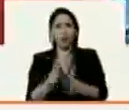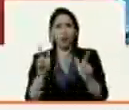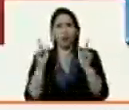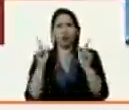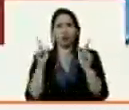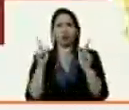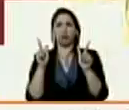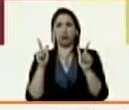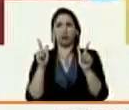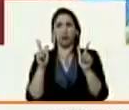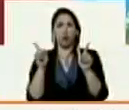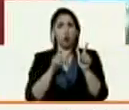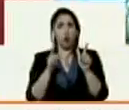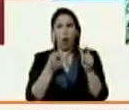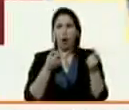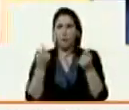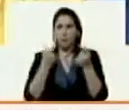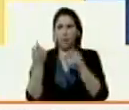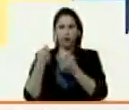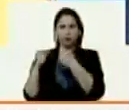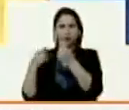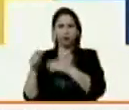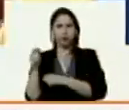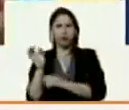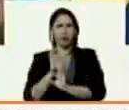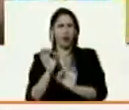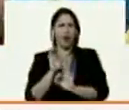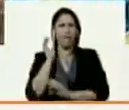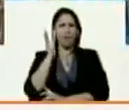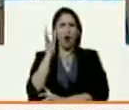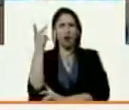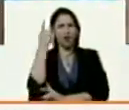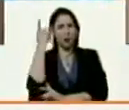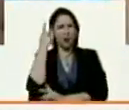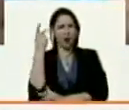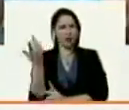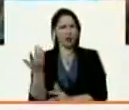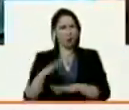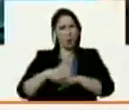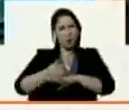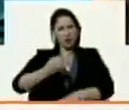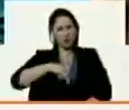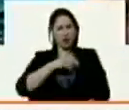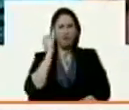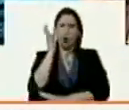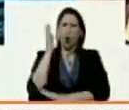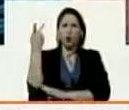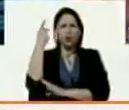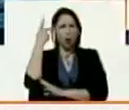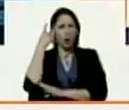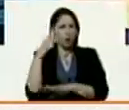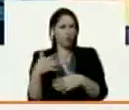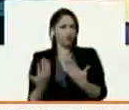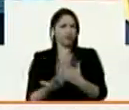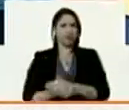es que estamos exportando nada, ahora nos echaron la culpa al Foro de Sao Paulo. Por culpa del Foro de Sao Paulo.